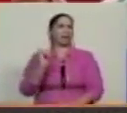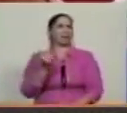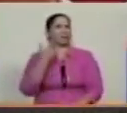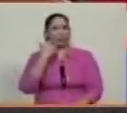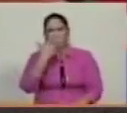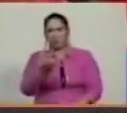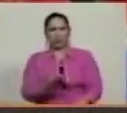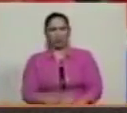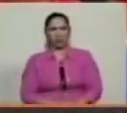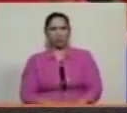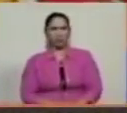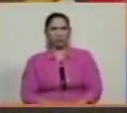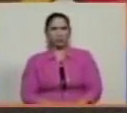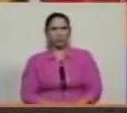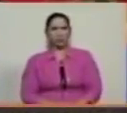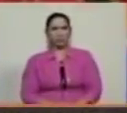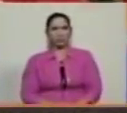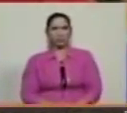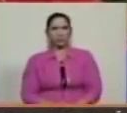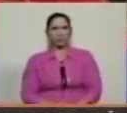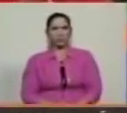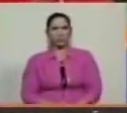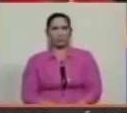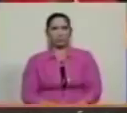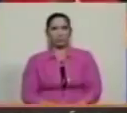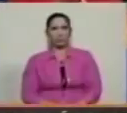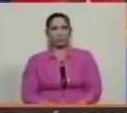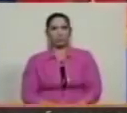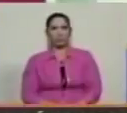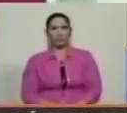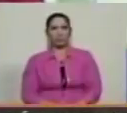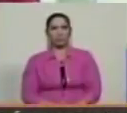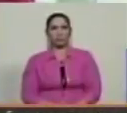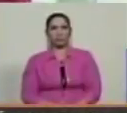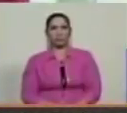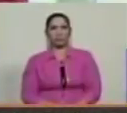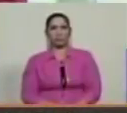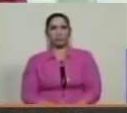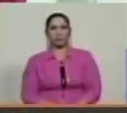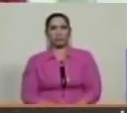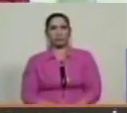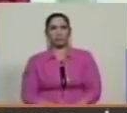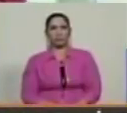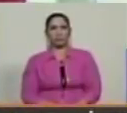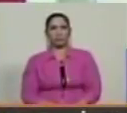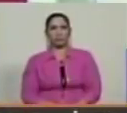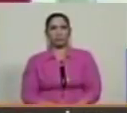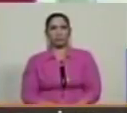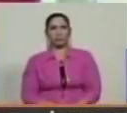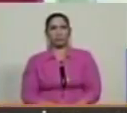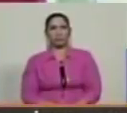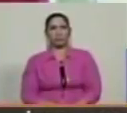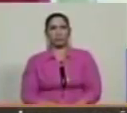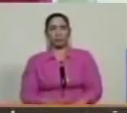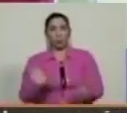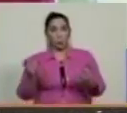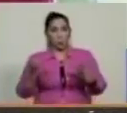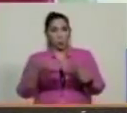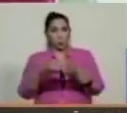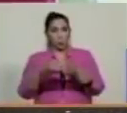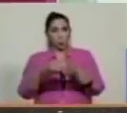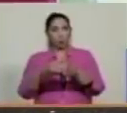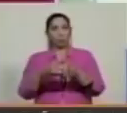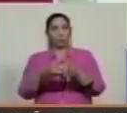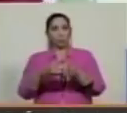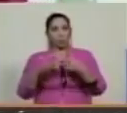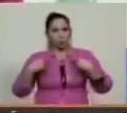¿Cómo se llama? El embudo, pues. El embudo. Entonces, constituirnos en cuerpos de combatientes